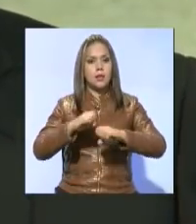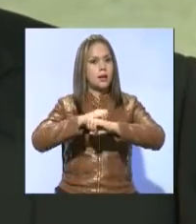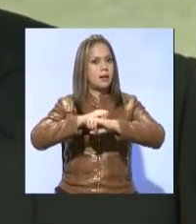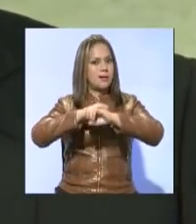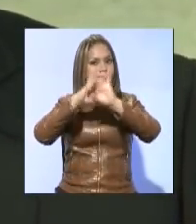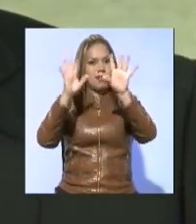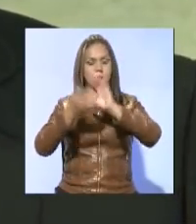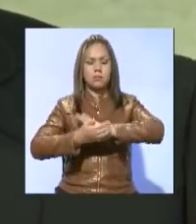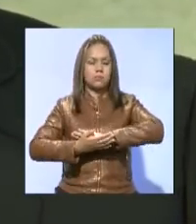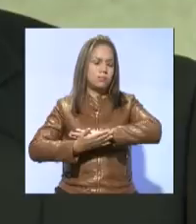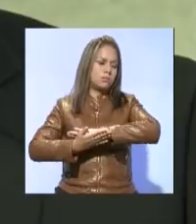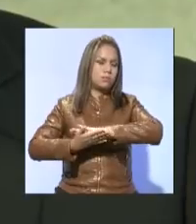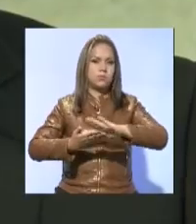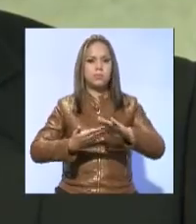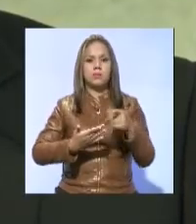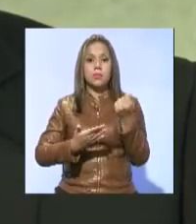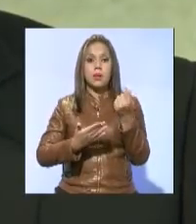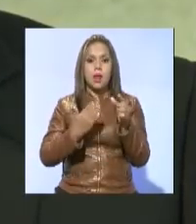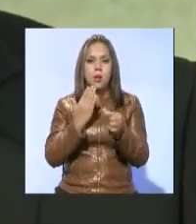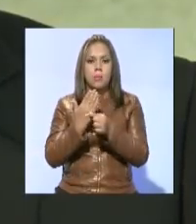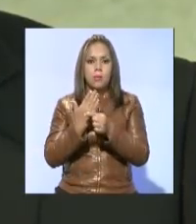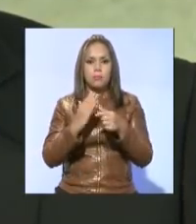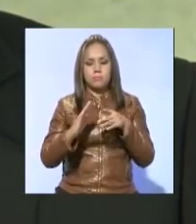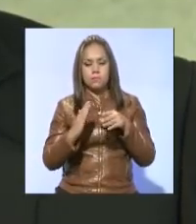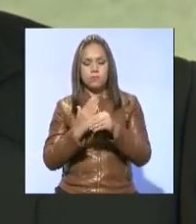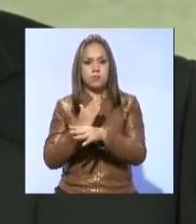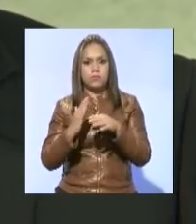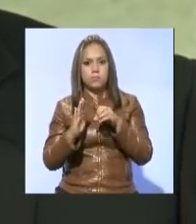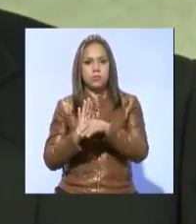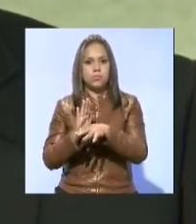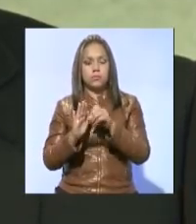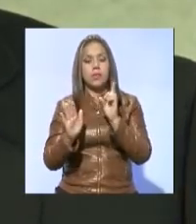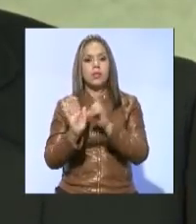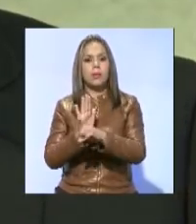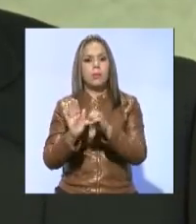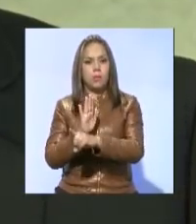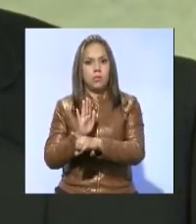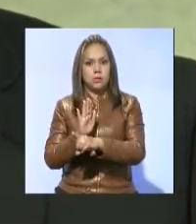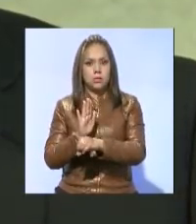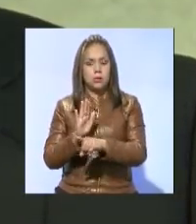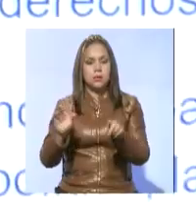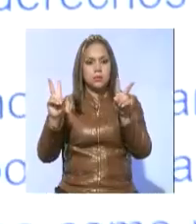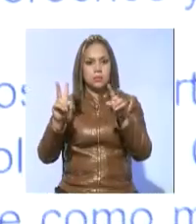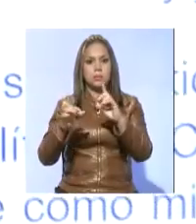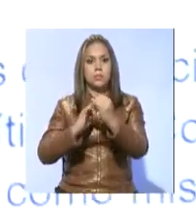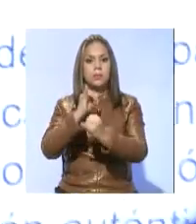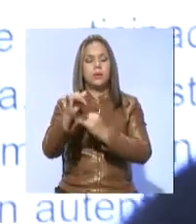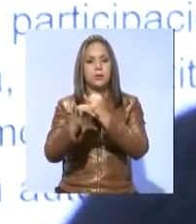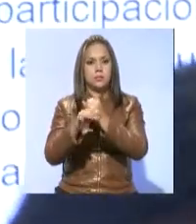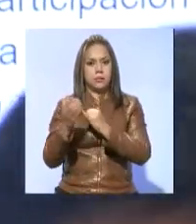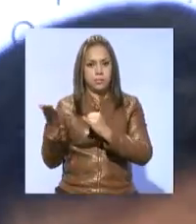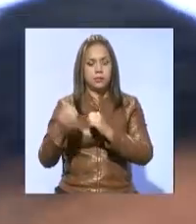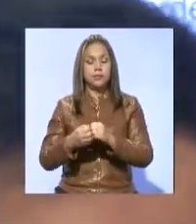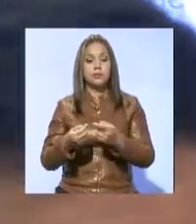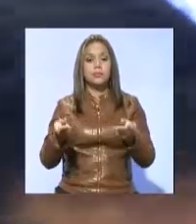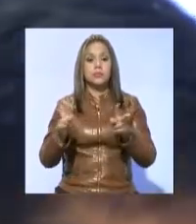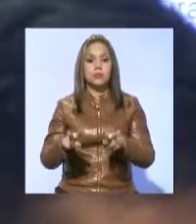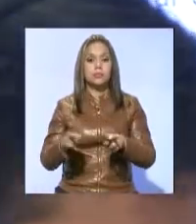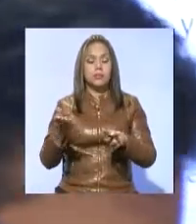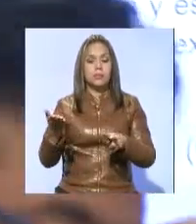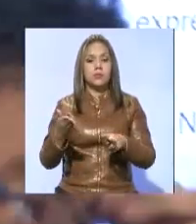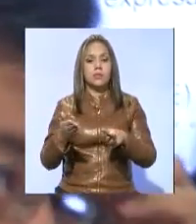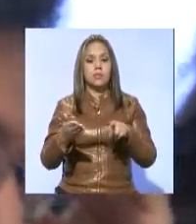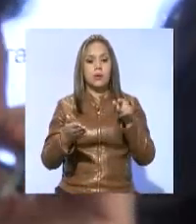transparentar las inversiones o los depósitos que se realizan en el exterior. En el órgano parlamentario